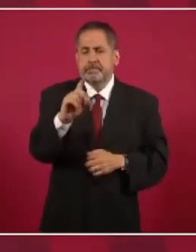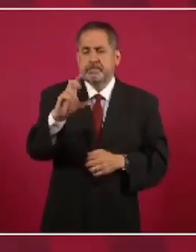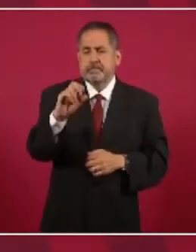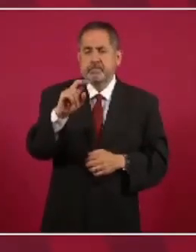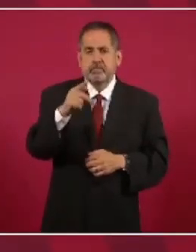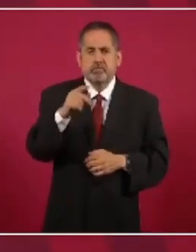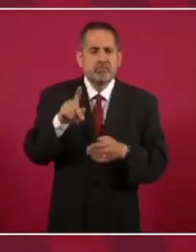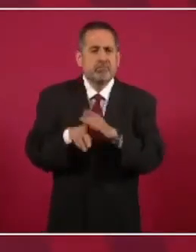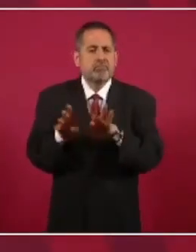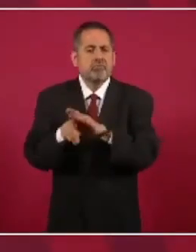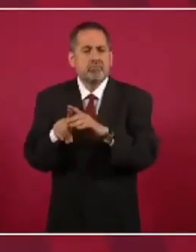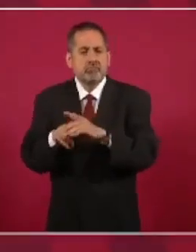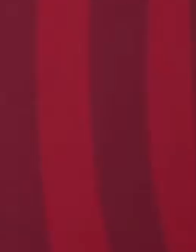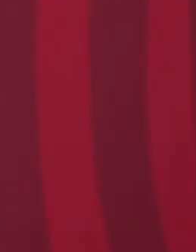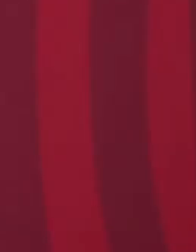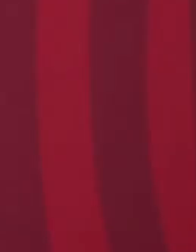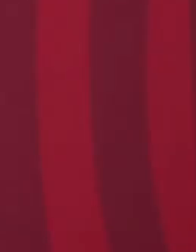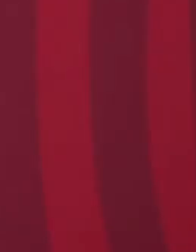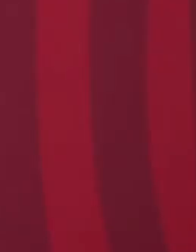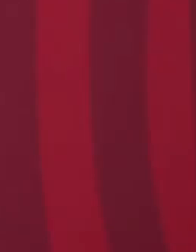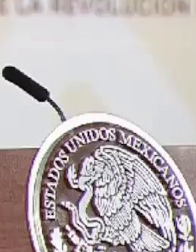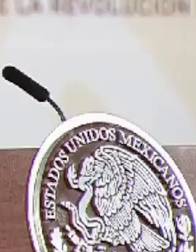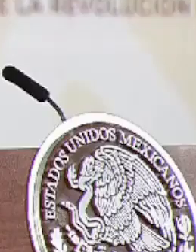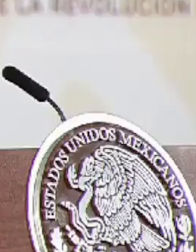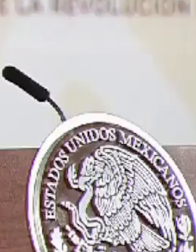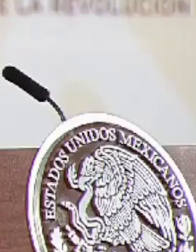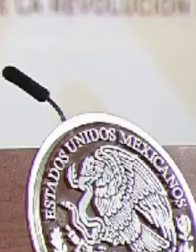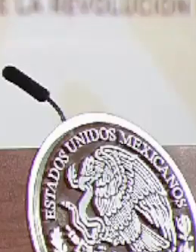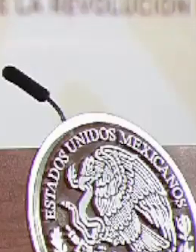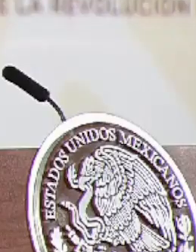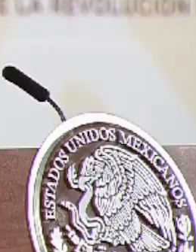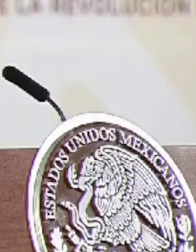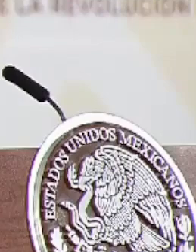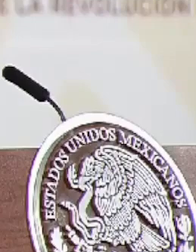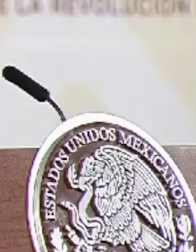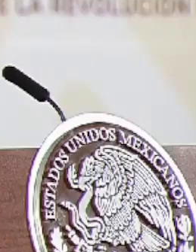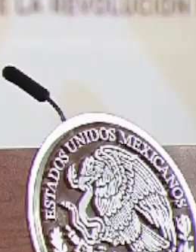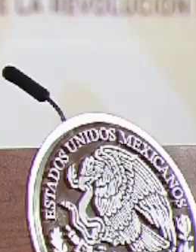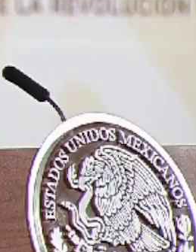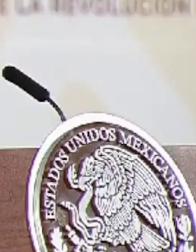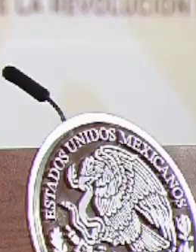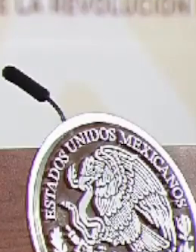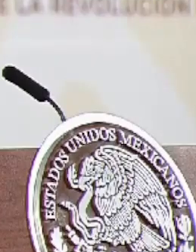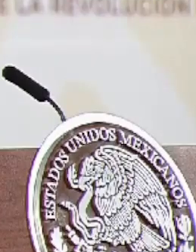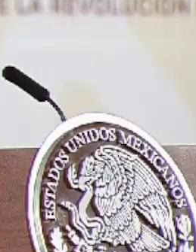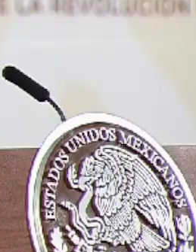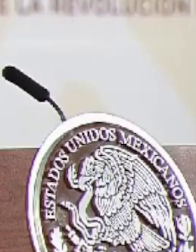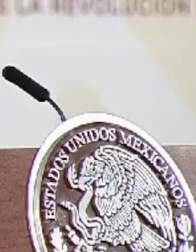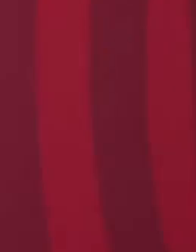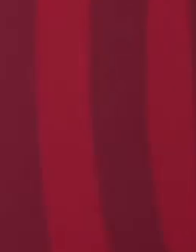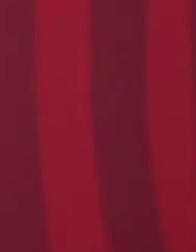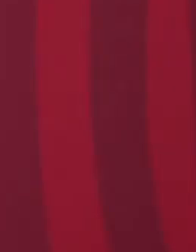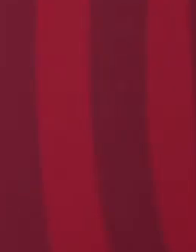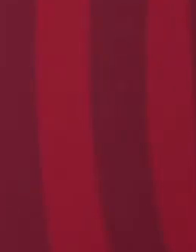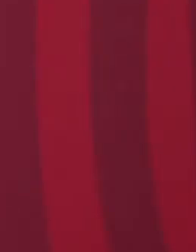rescate se va a llevar a cabo, si las cosas salen bien, el año próximo,